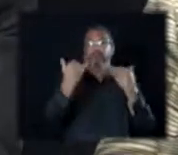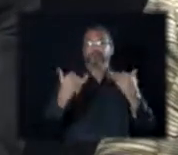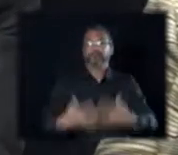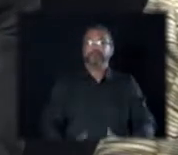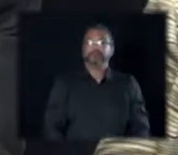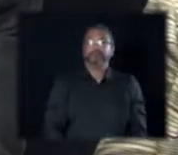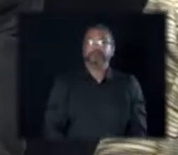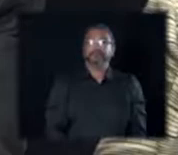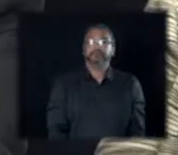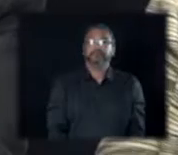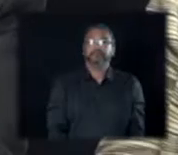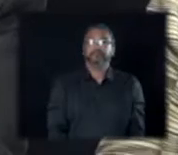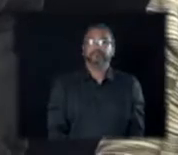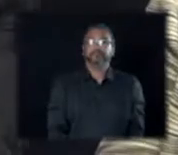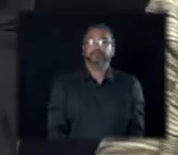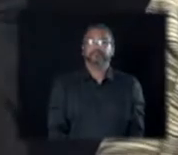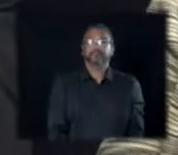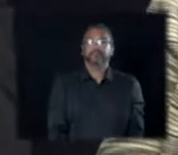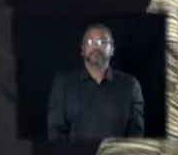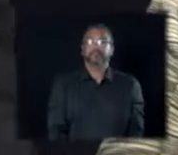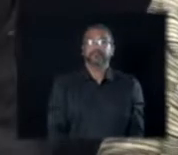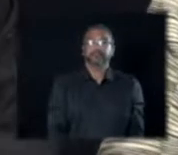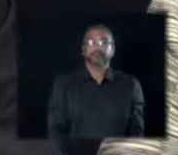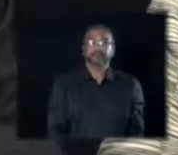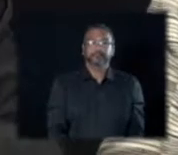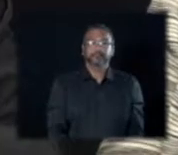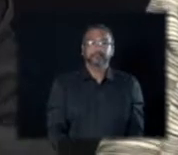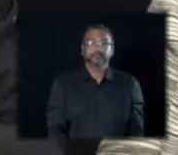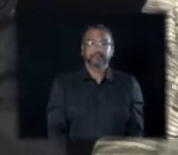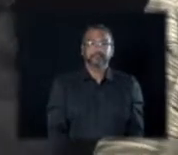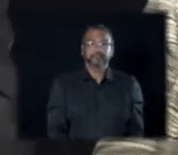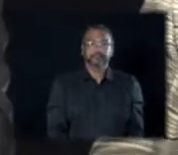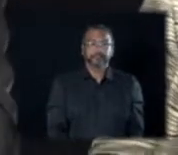A todos los que están aquí, muchas gracias.